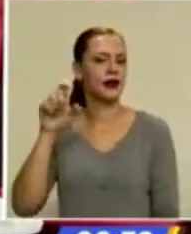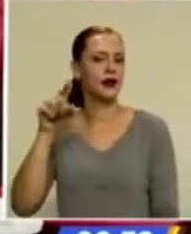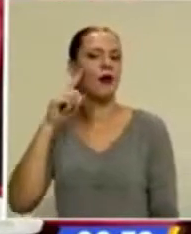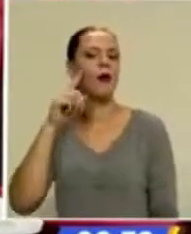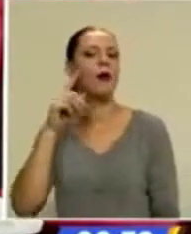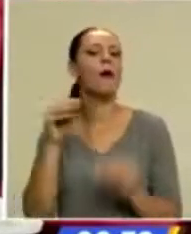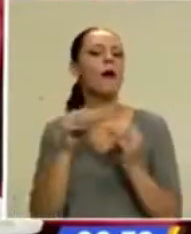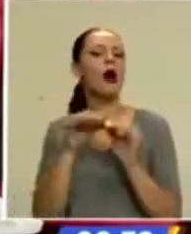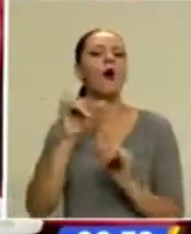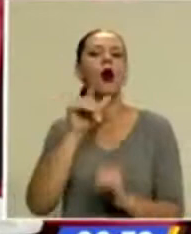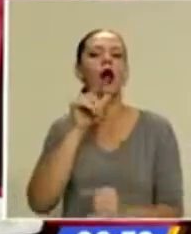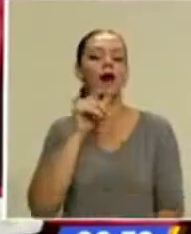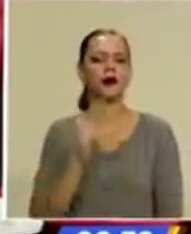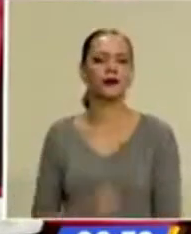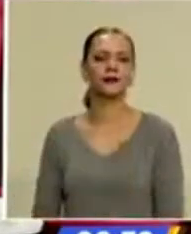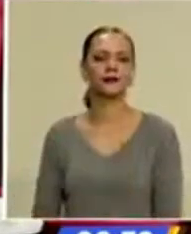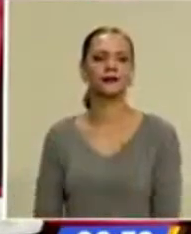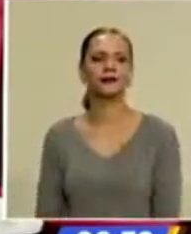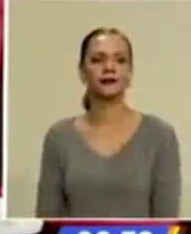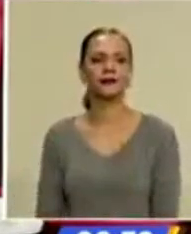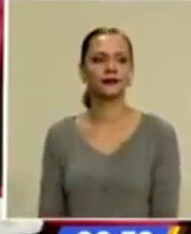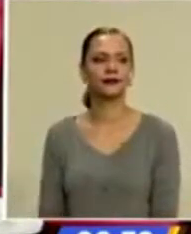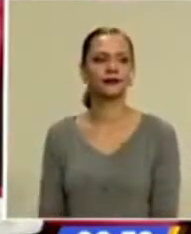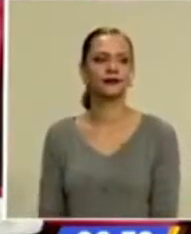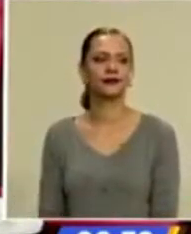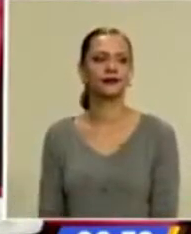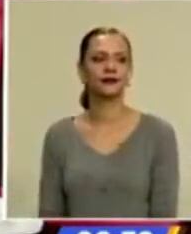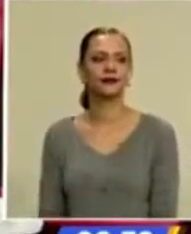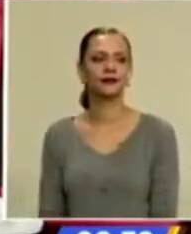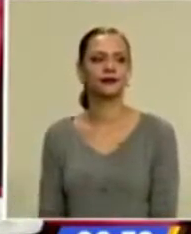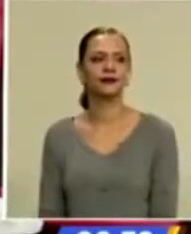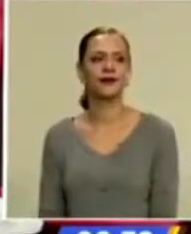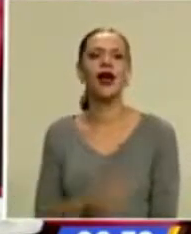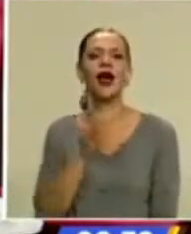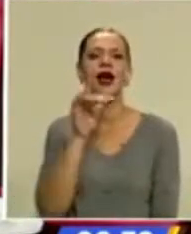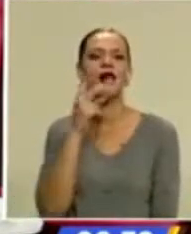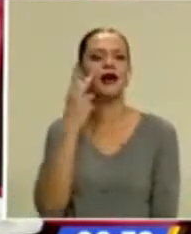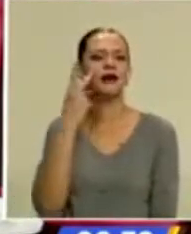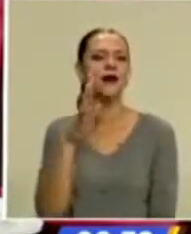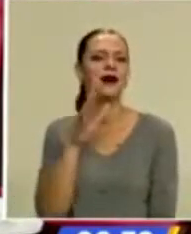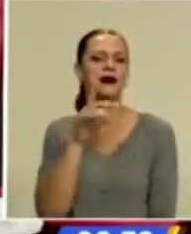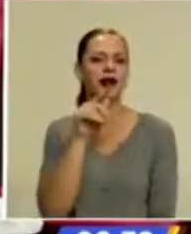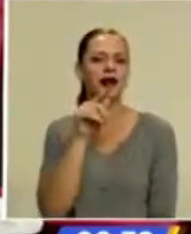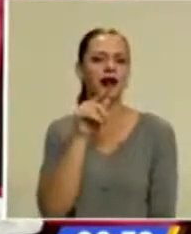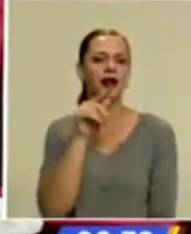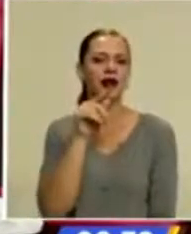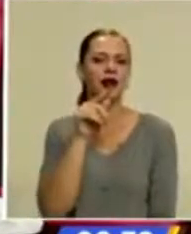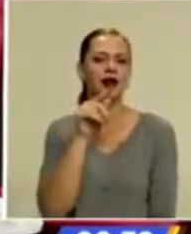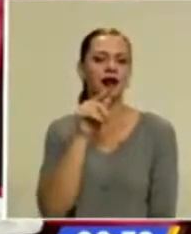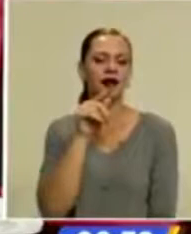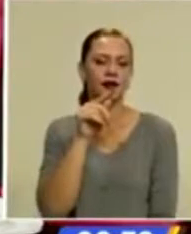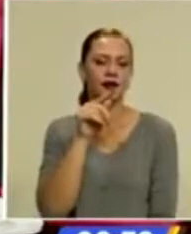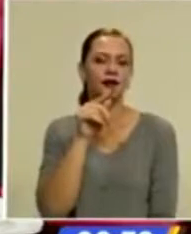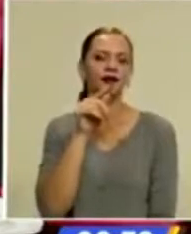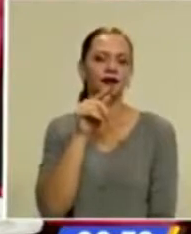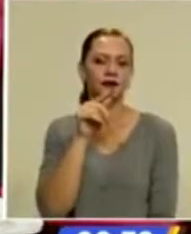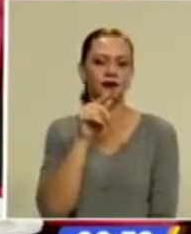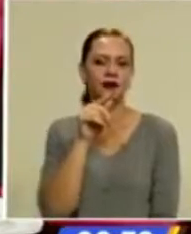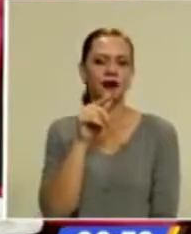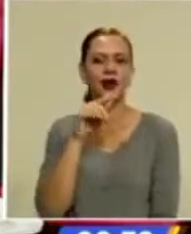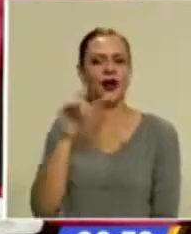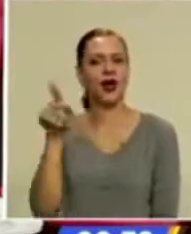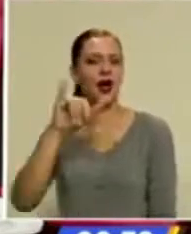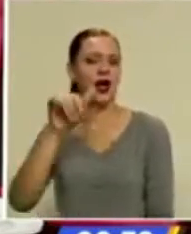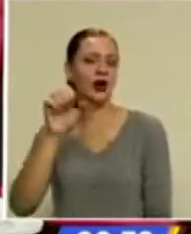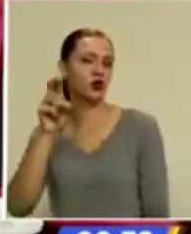Stephanie, ¿es igual a quién? Vamos a ver, Stephanie. Vamos a ver a quién es igual. ¿Cómo a quién se parece Stephanie? Oh. ¿A Jesús?